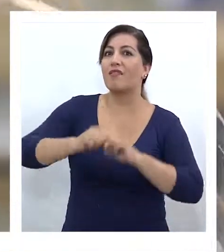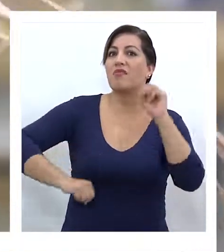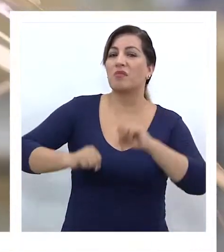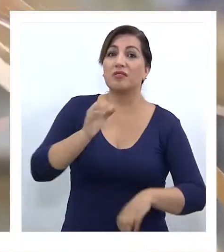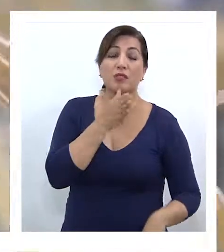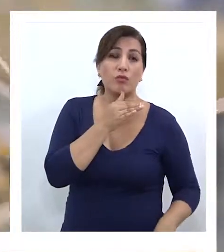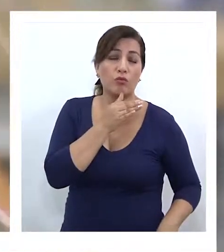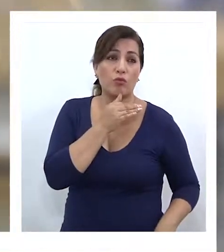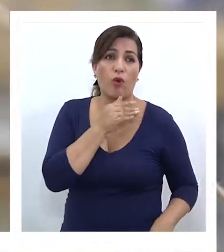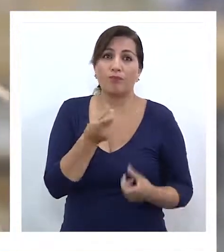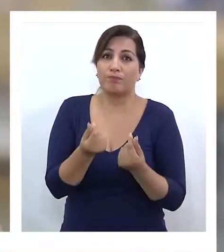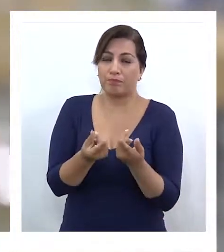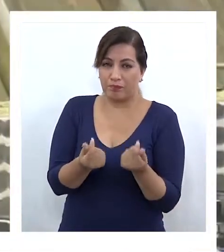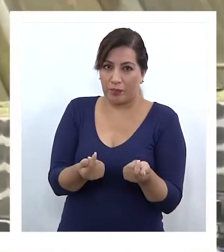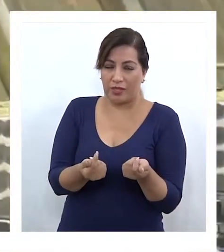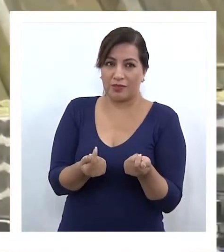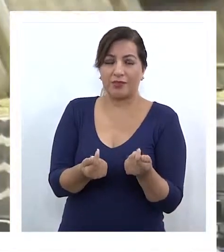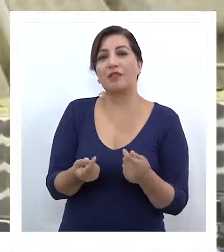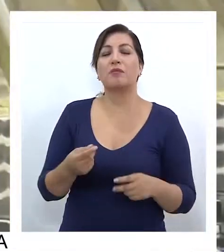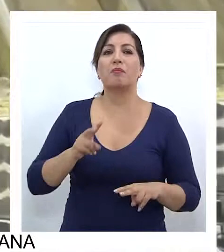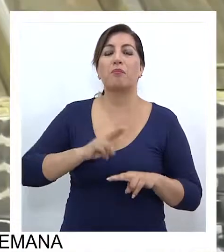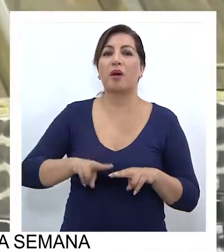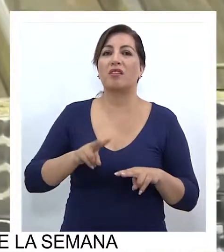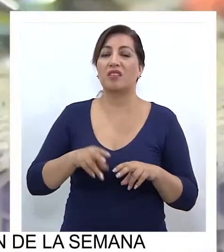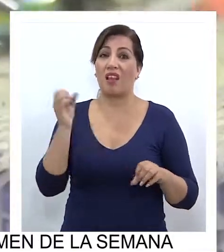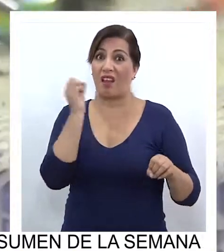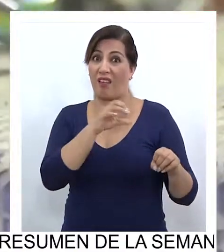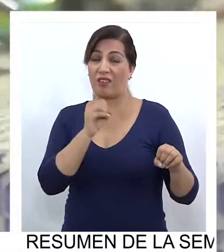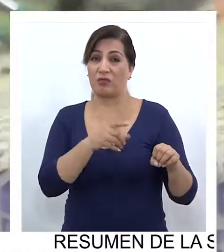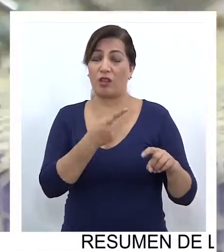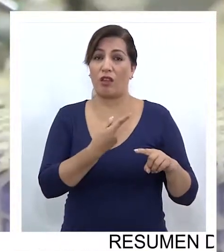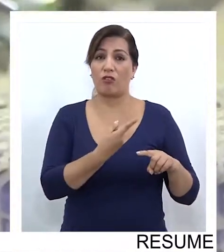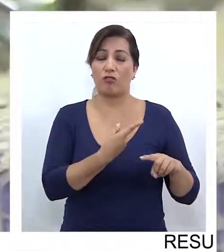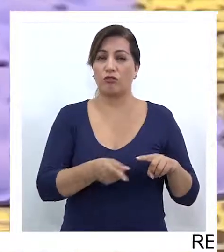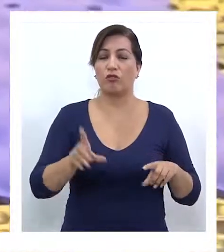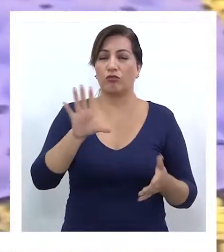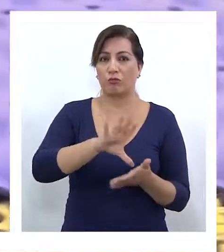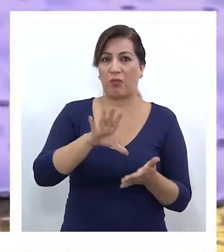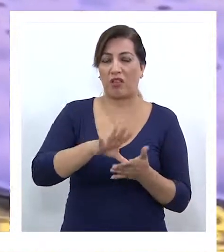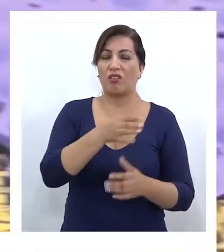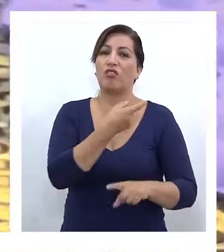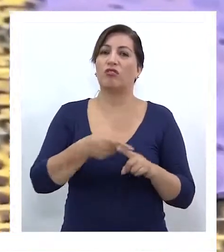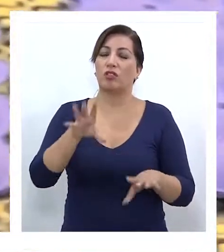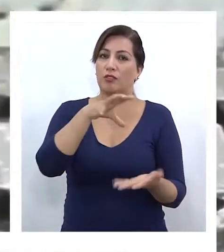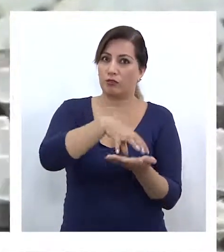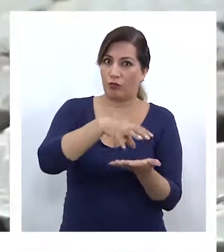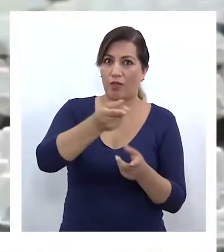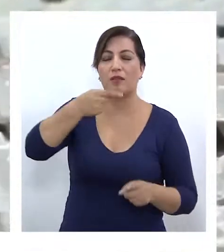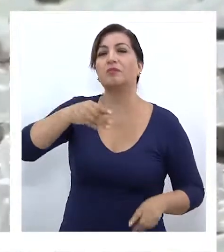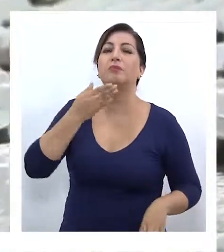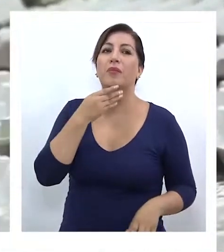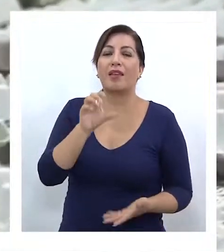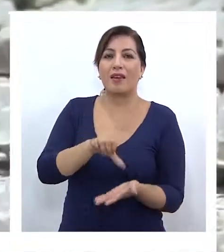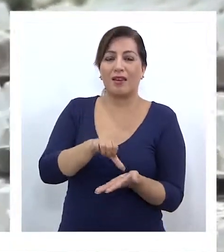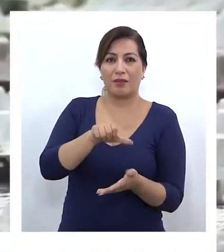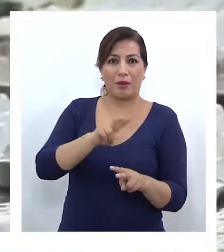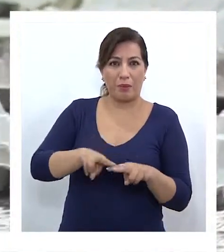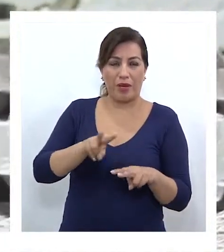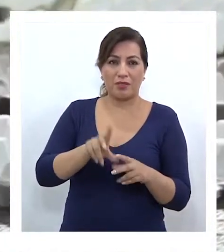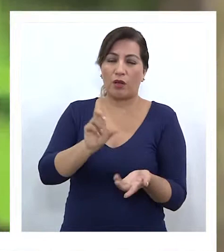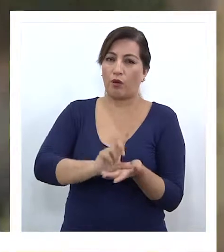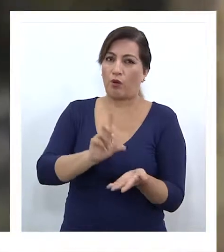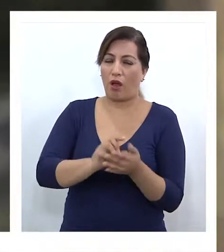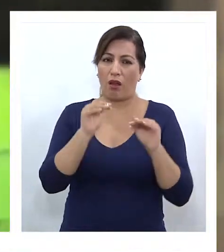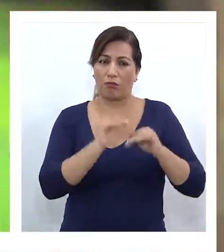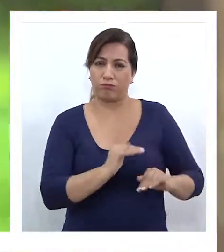empresas no tienen suficientes recursos para enviar sus desechos fuera de la región. Por eso, generar centros de acopio